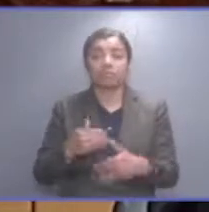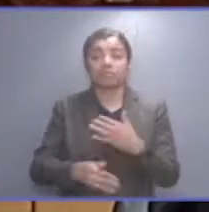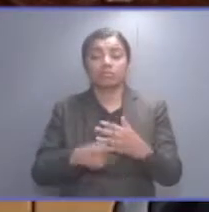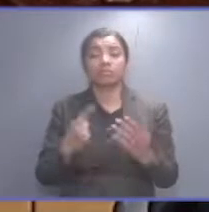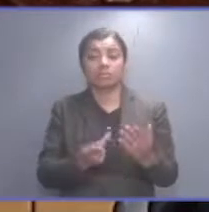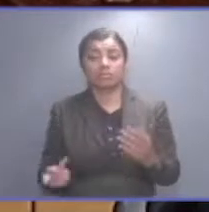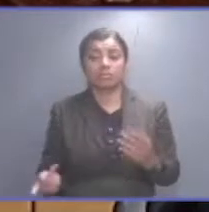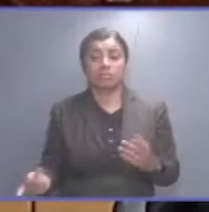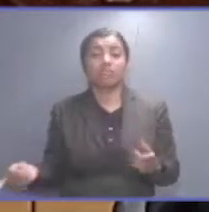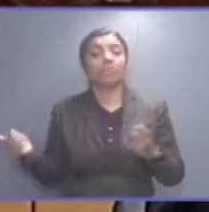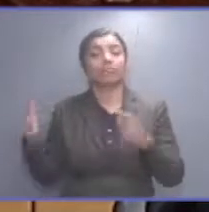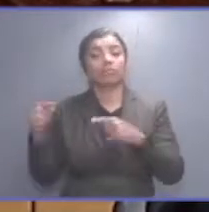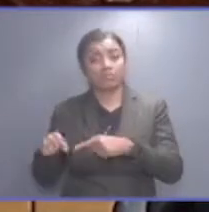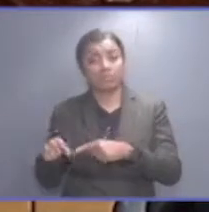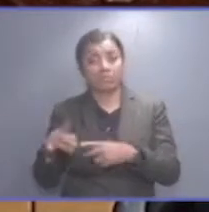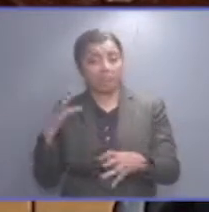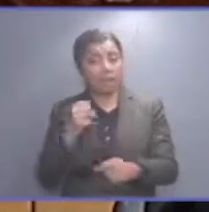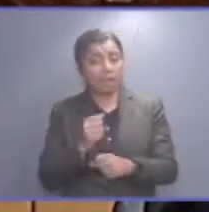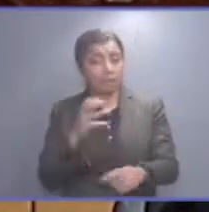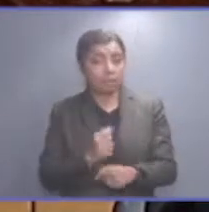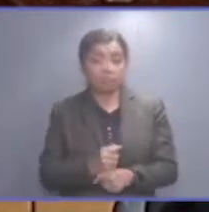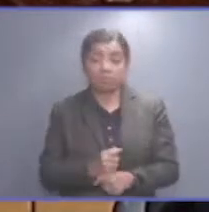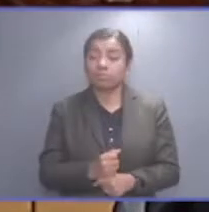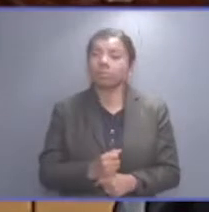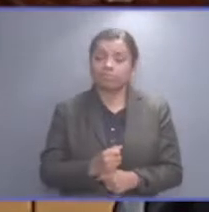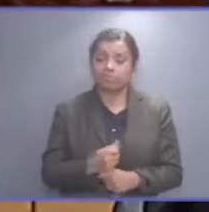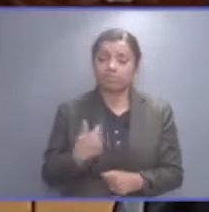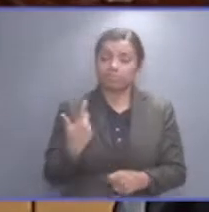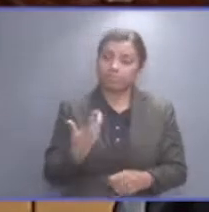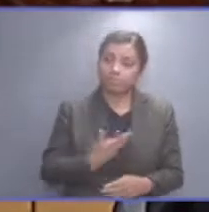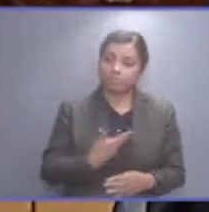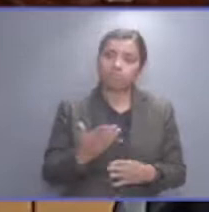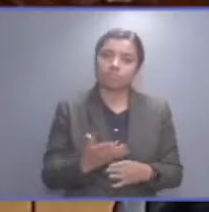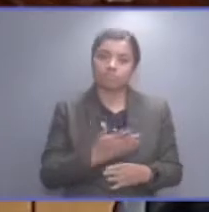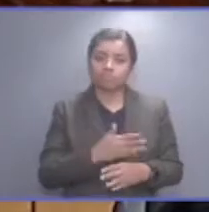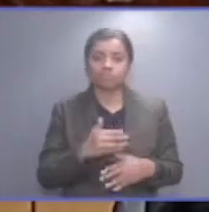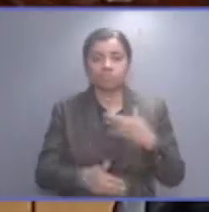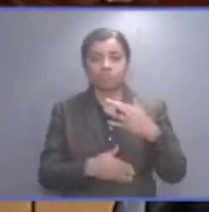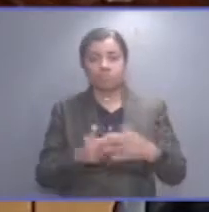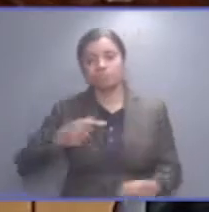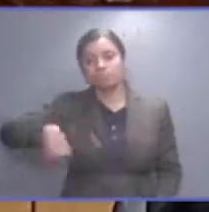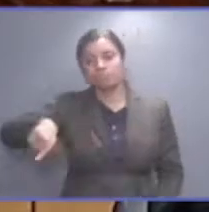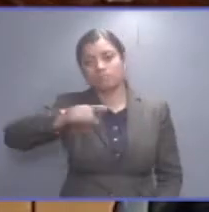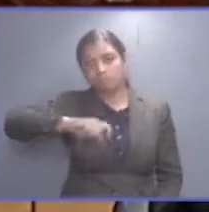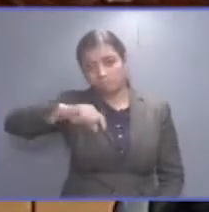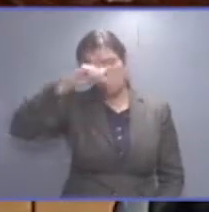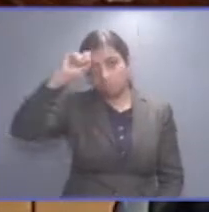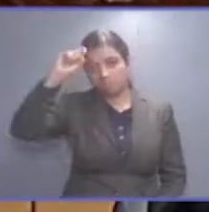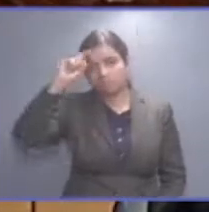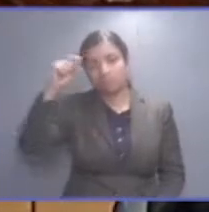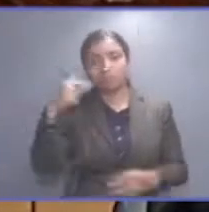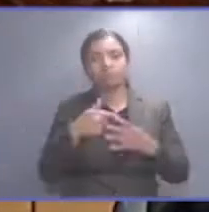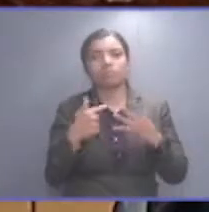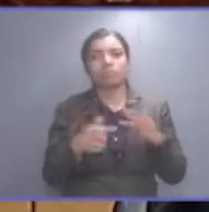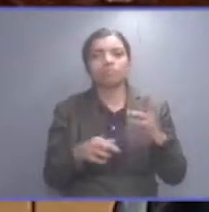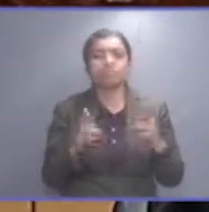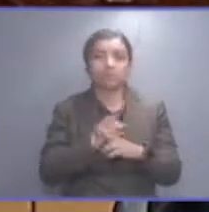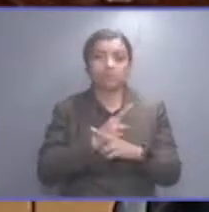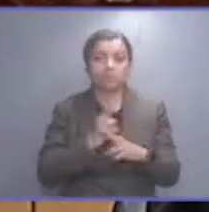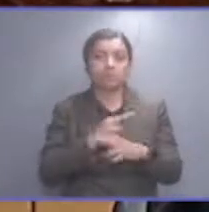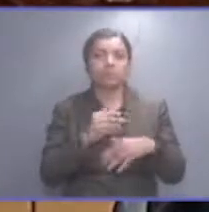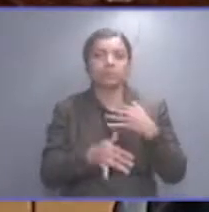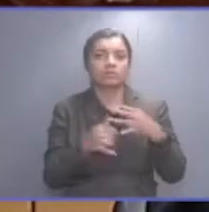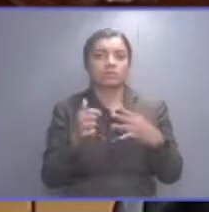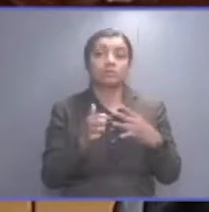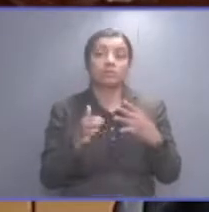productos a costa de abusos. Y así iremos nosotros trabajando pliegos de reformas a todas estas